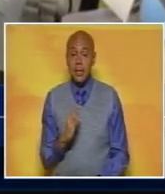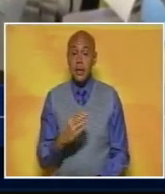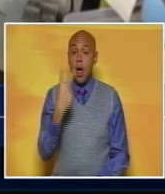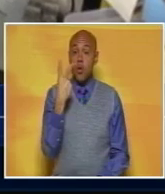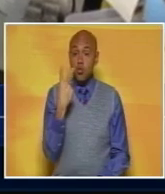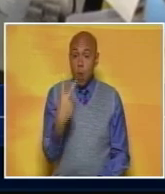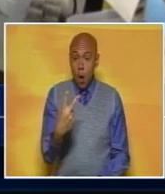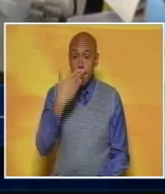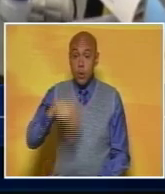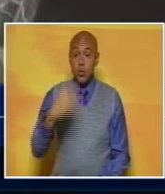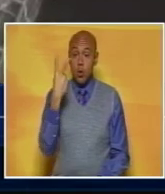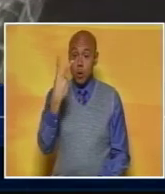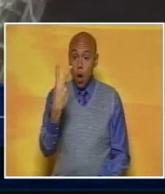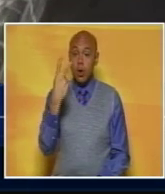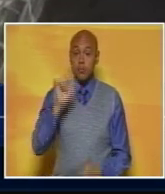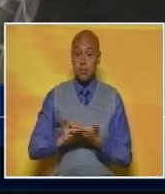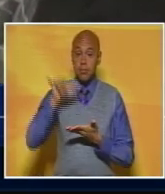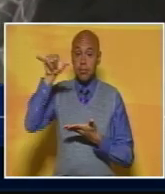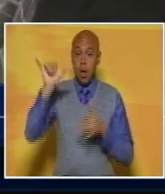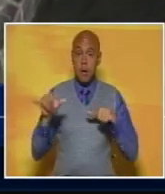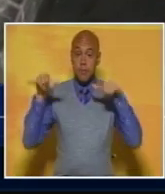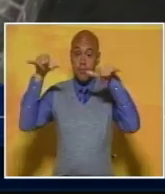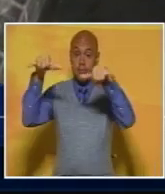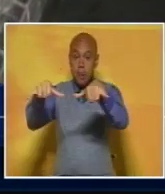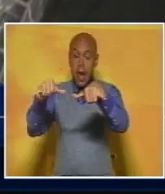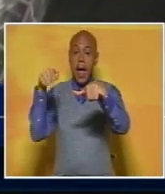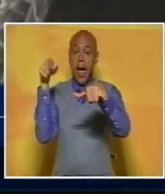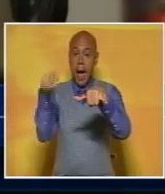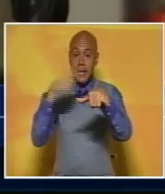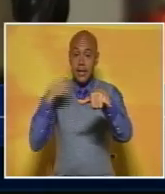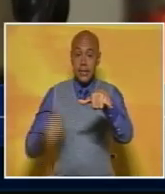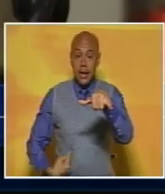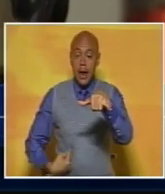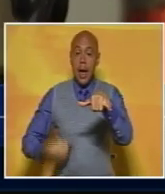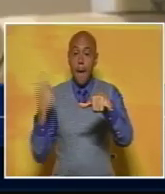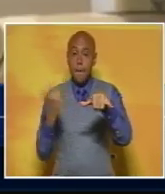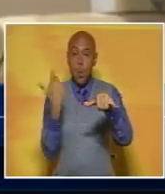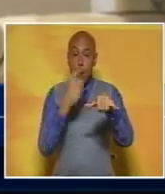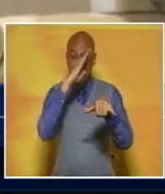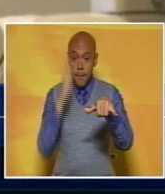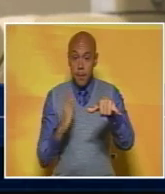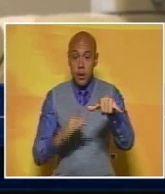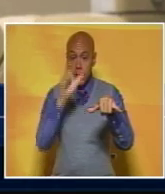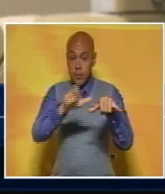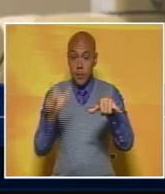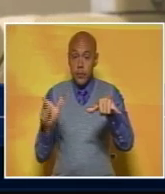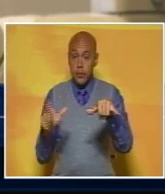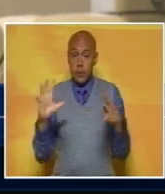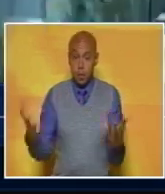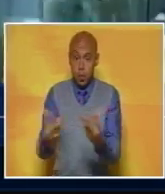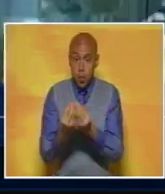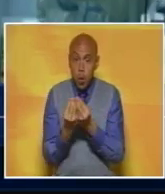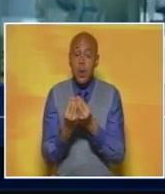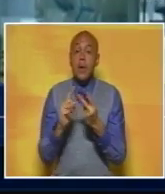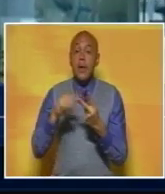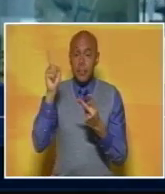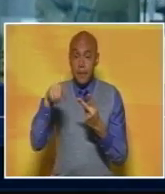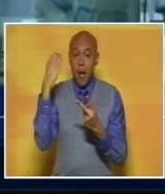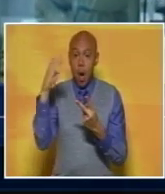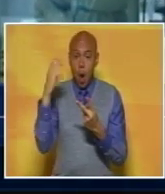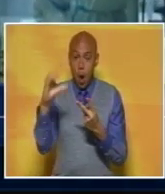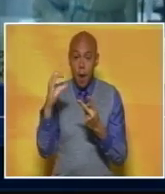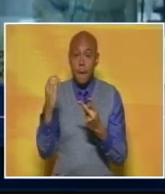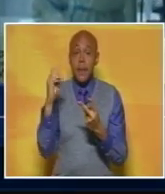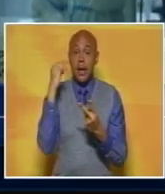2 aviones para repatriar este sábado a connacionales de la ciudad de Wuhan y Colombia, primer país